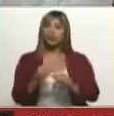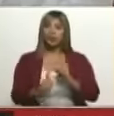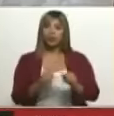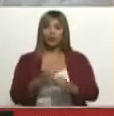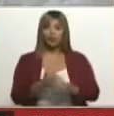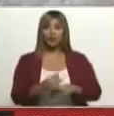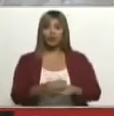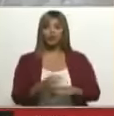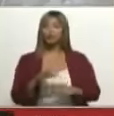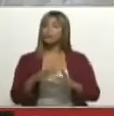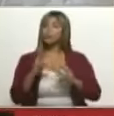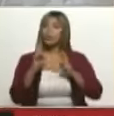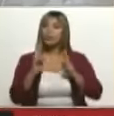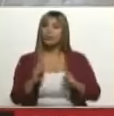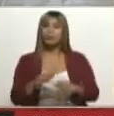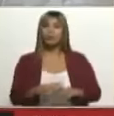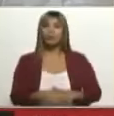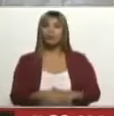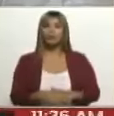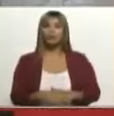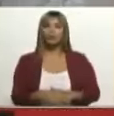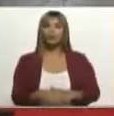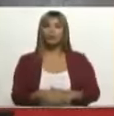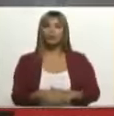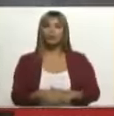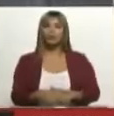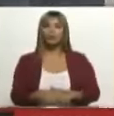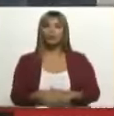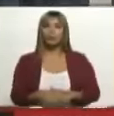que son impecables.